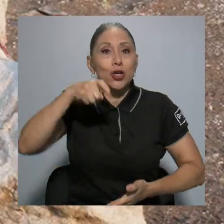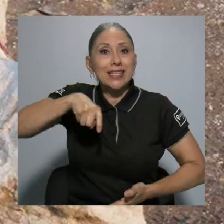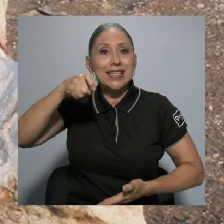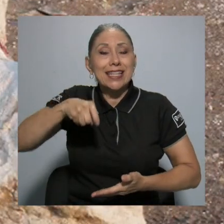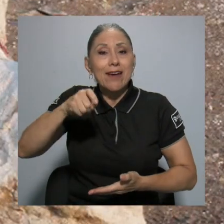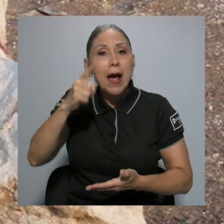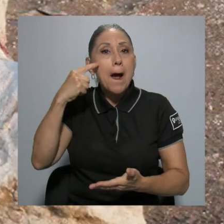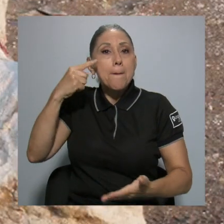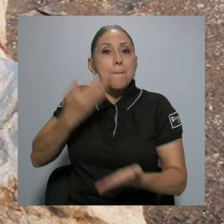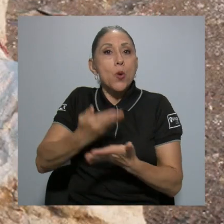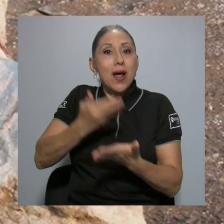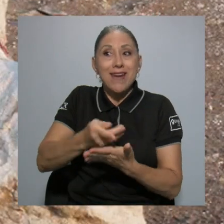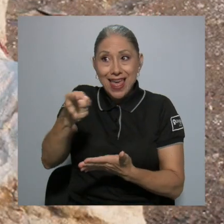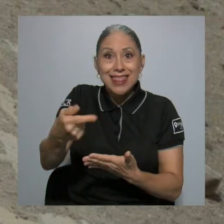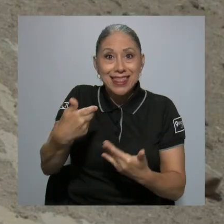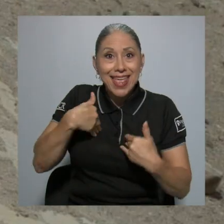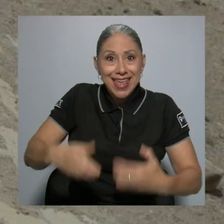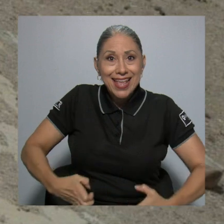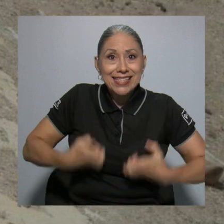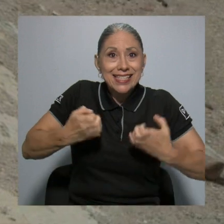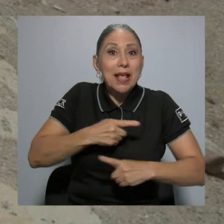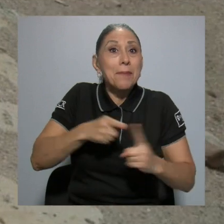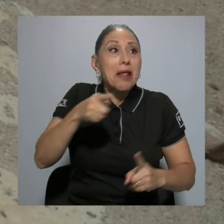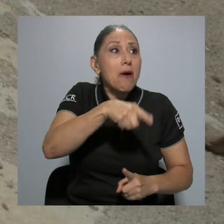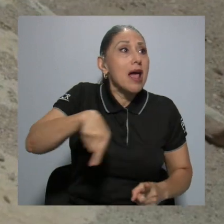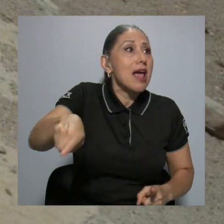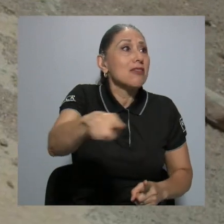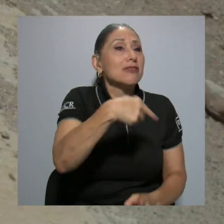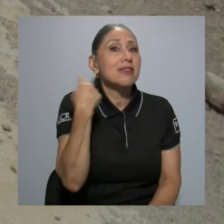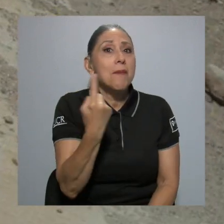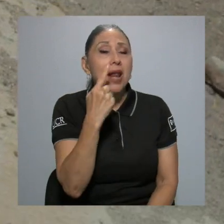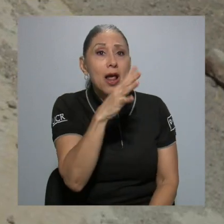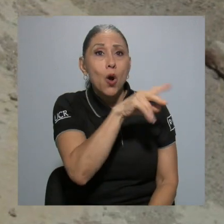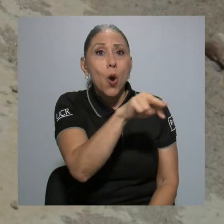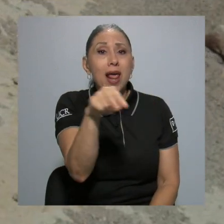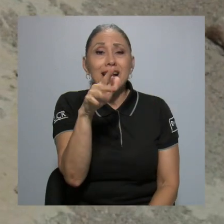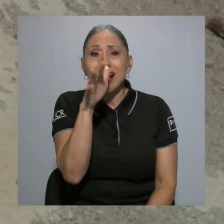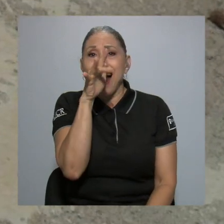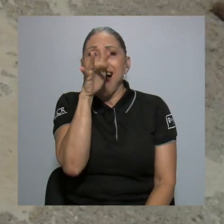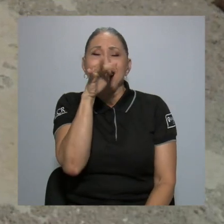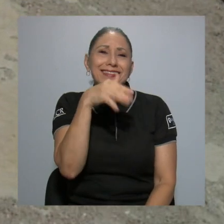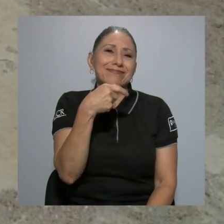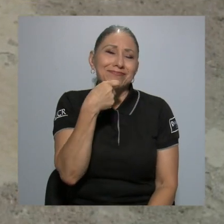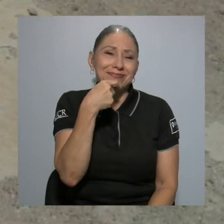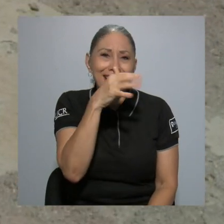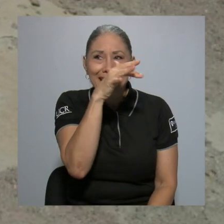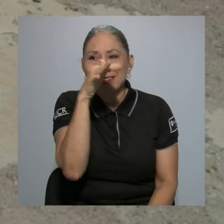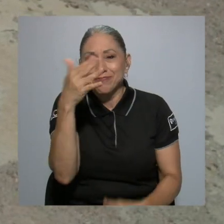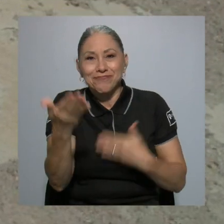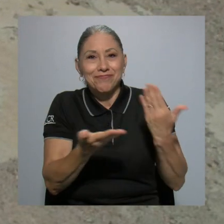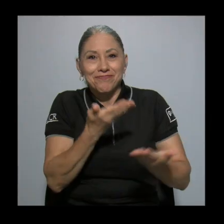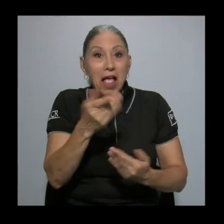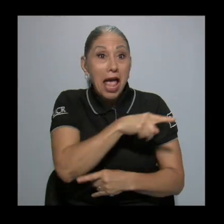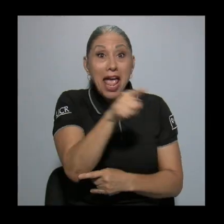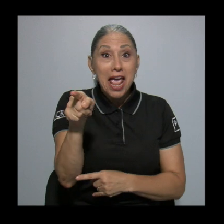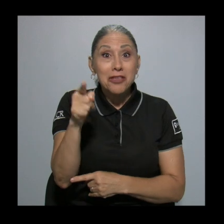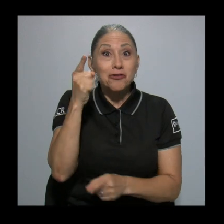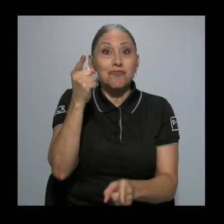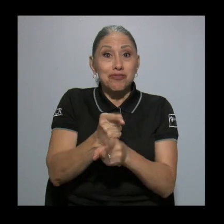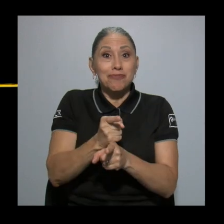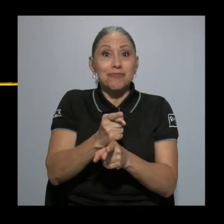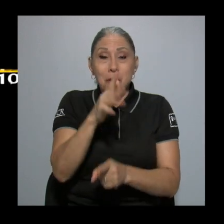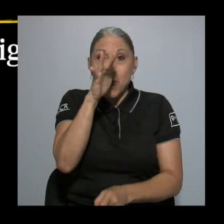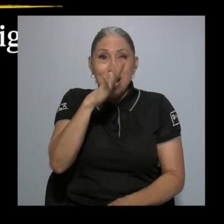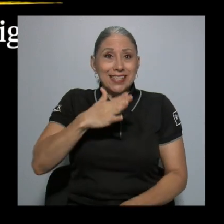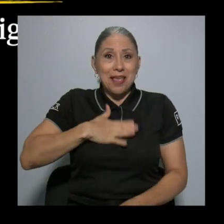que existe, y generalmente lo único que tuve fueron burlas, ¿no? Y burlas de todos mis colegas, ya que tenían razón al burlarse